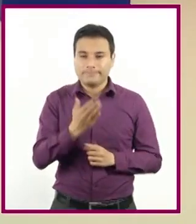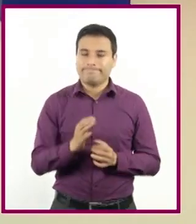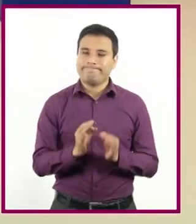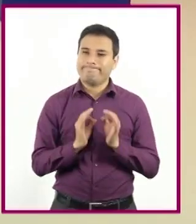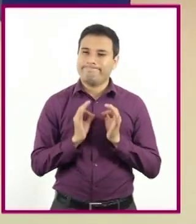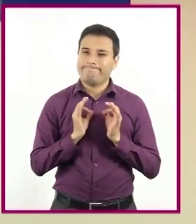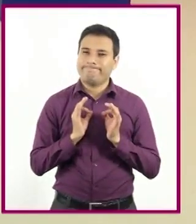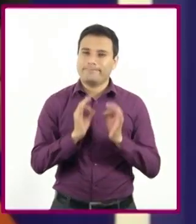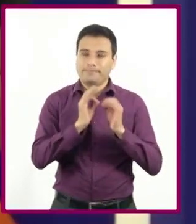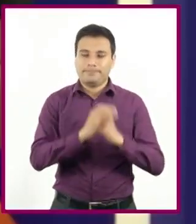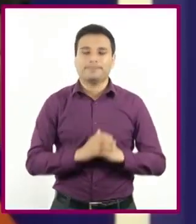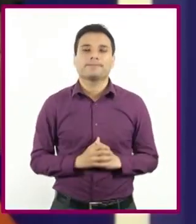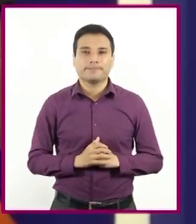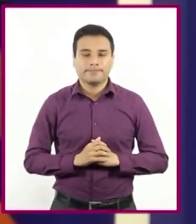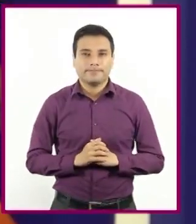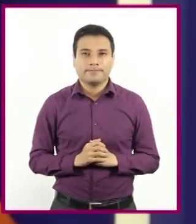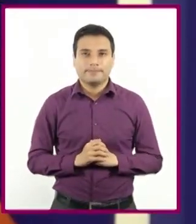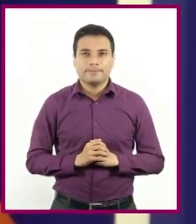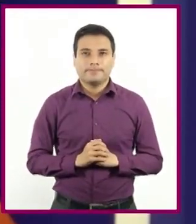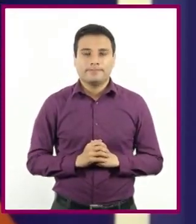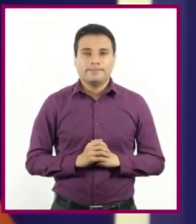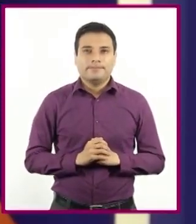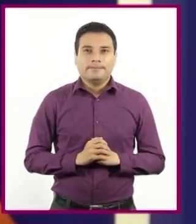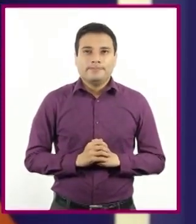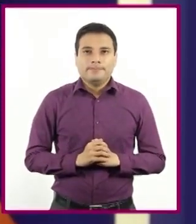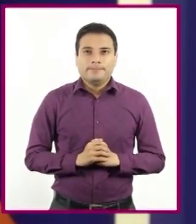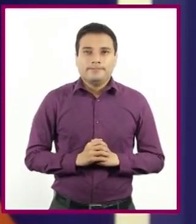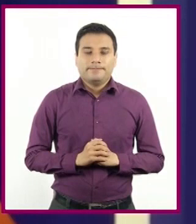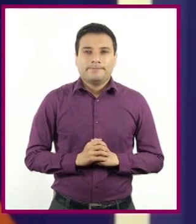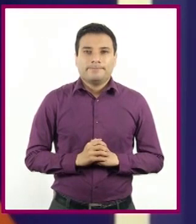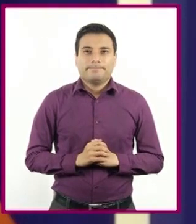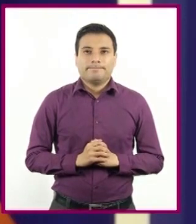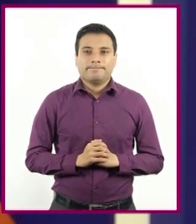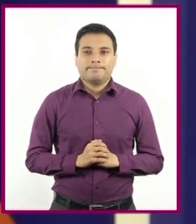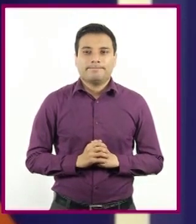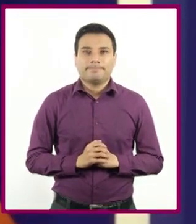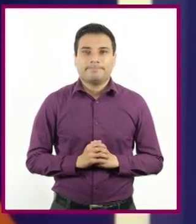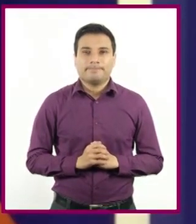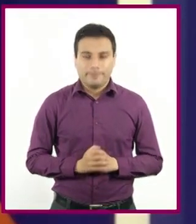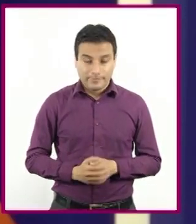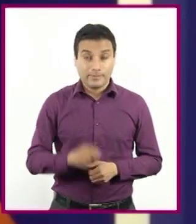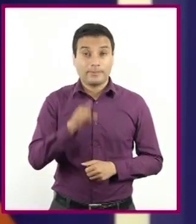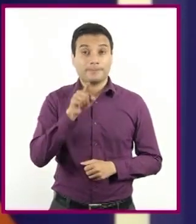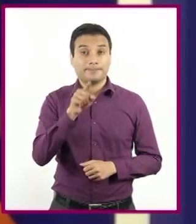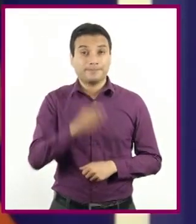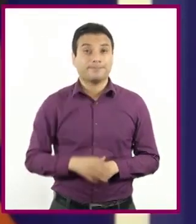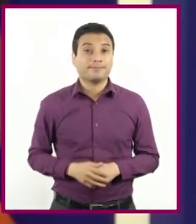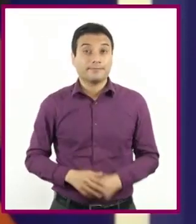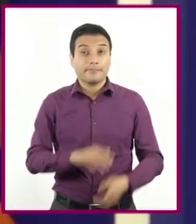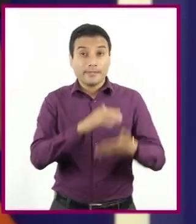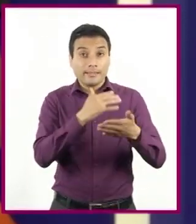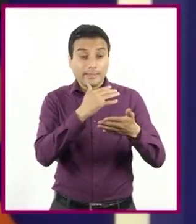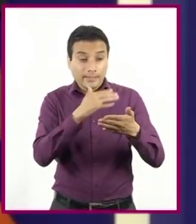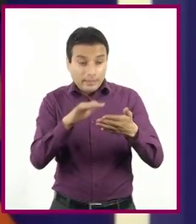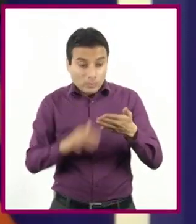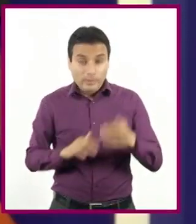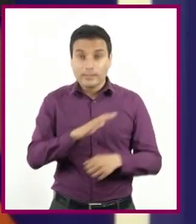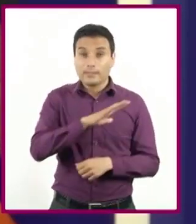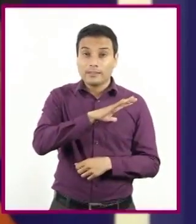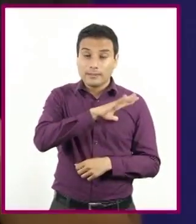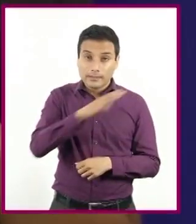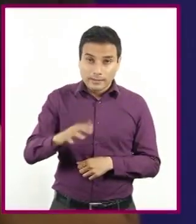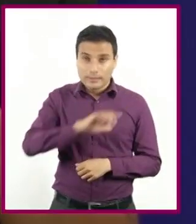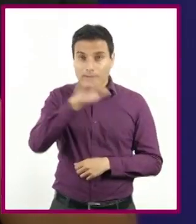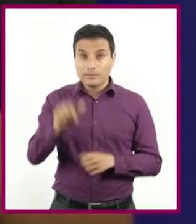requiere comunicar. La lectura general de cada sección y la específica de cada sección es